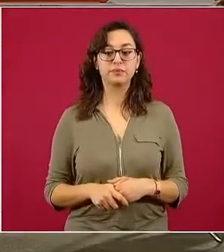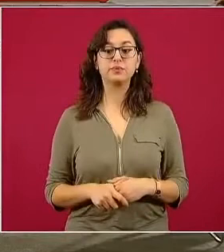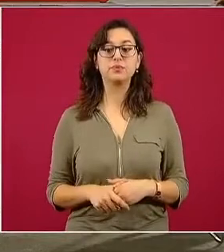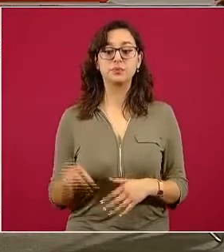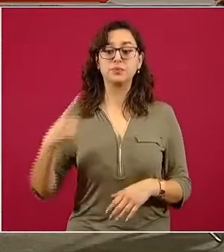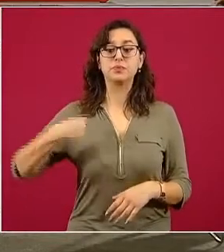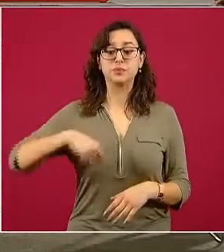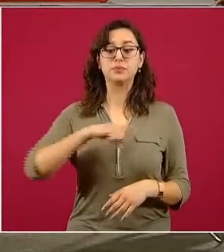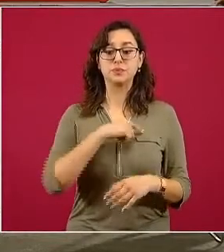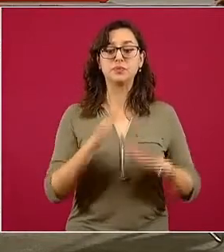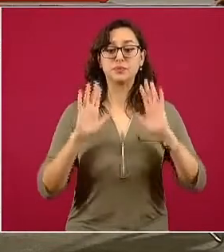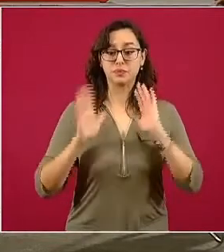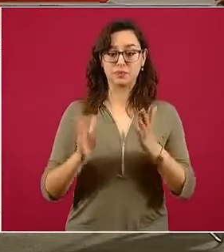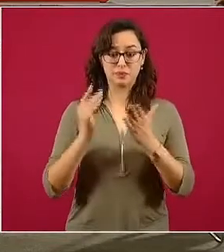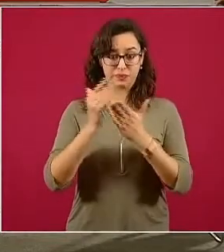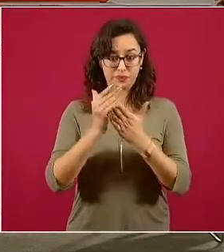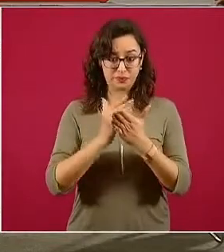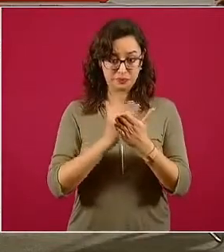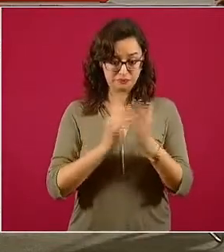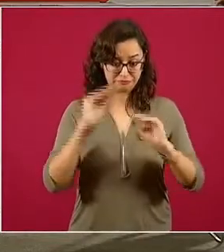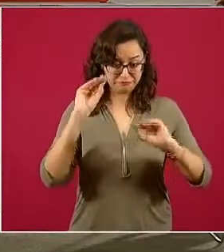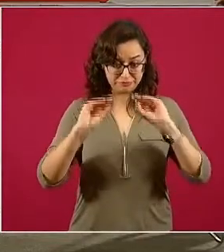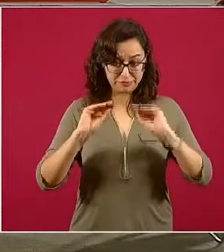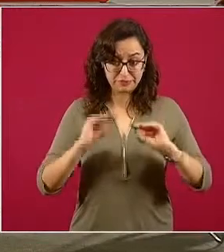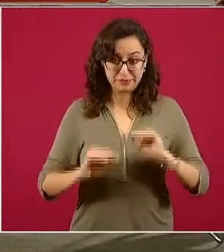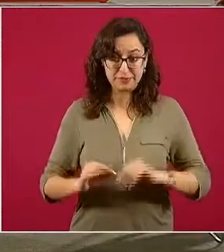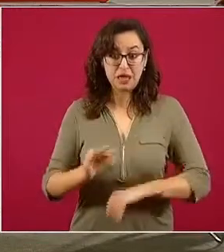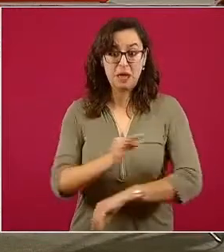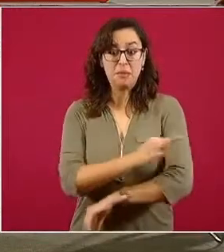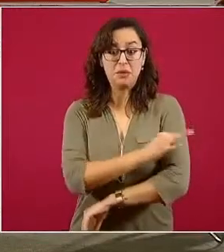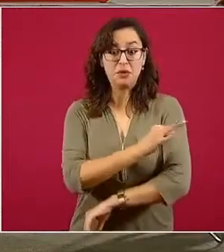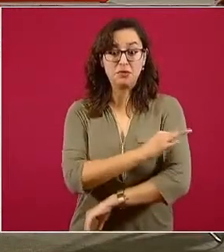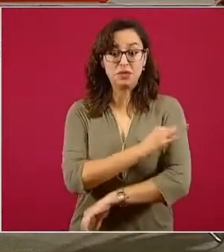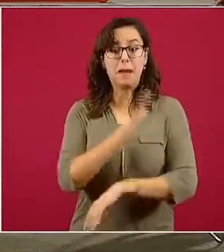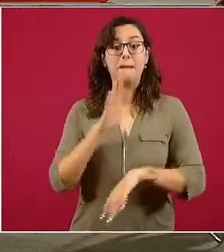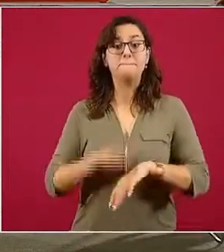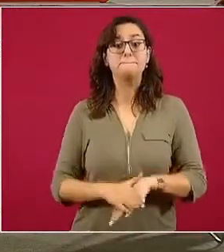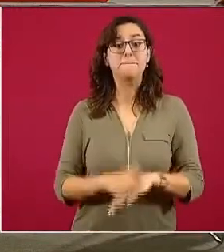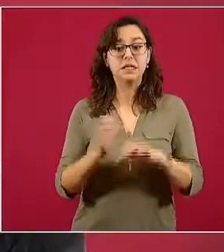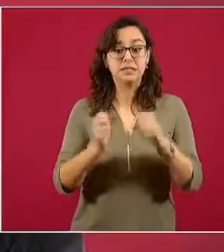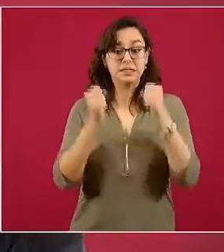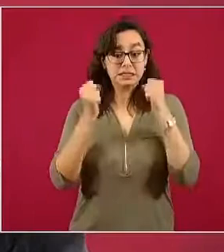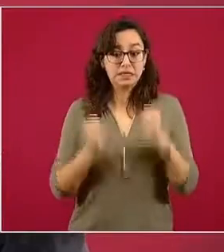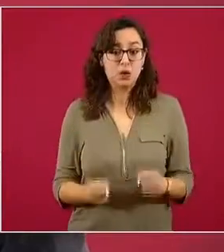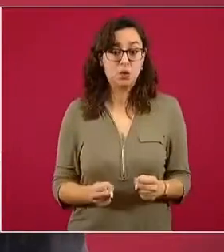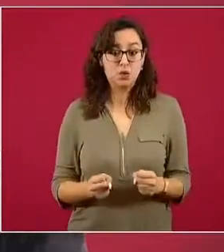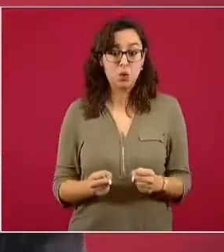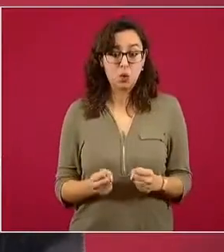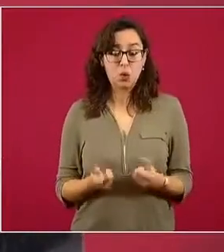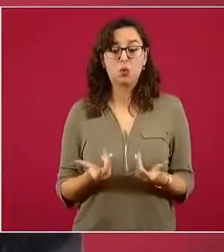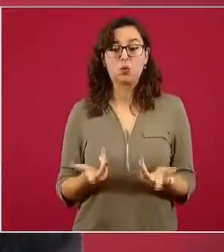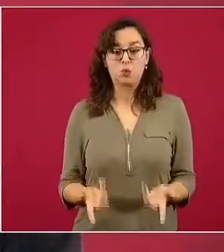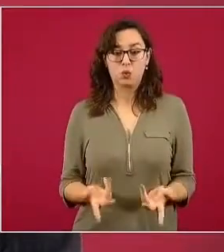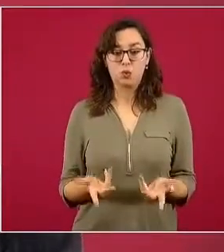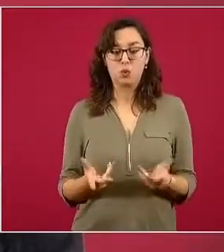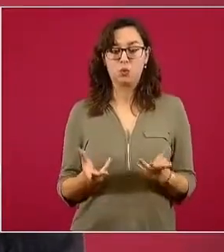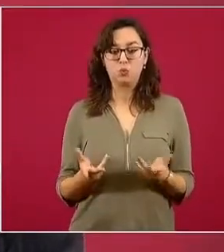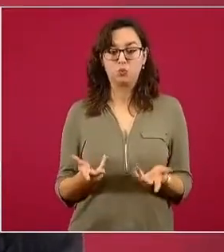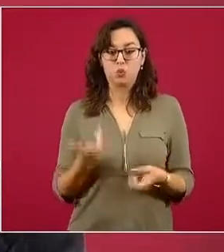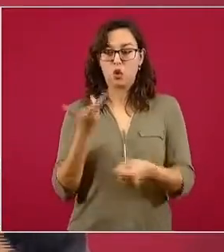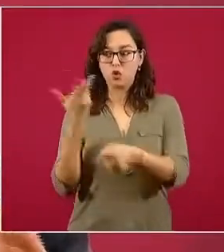estableciendo mecanismos en los que podríamos hacer más eficiente la vacunación si la transfiriéramos más allá de unidades de